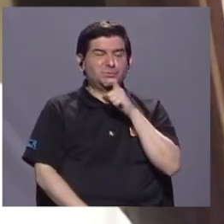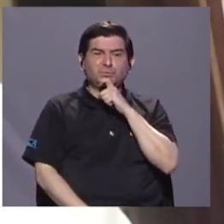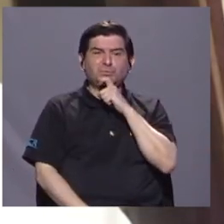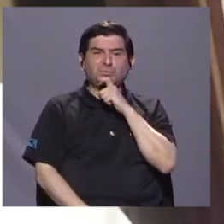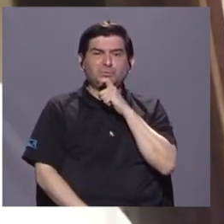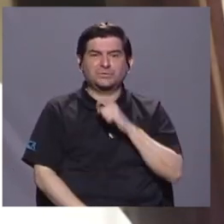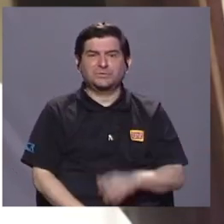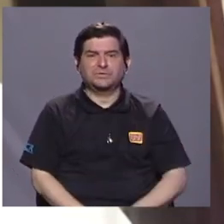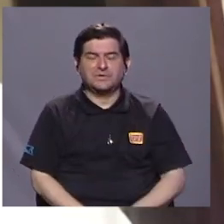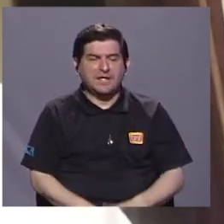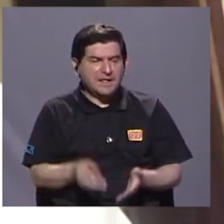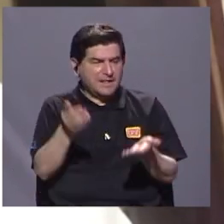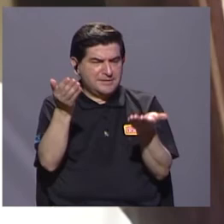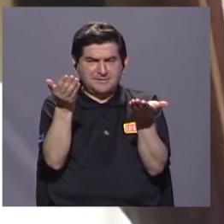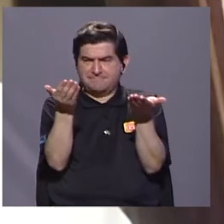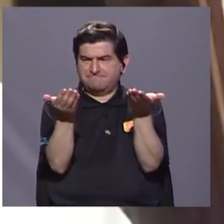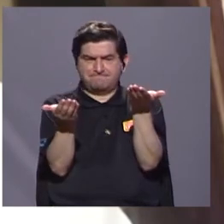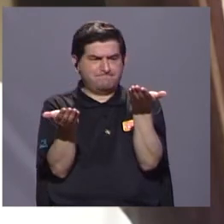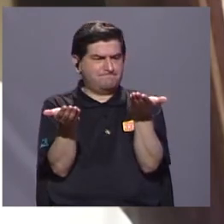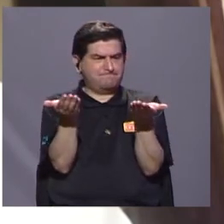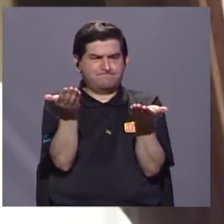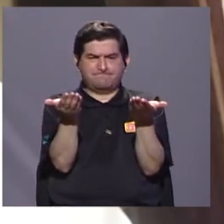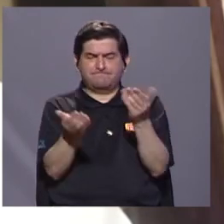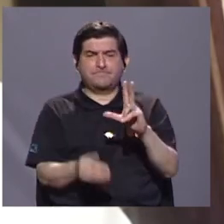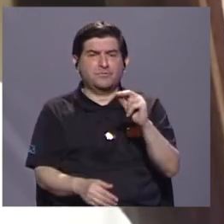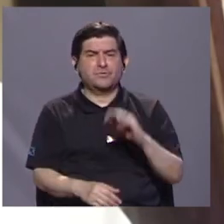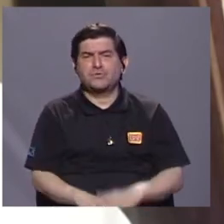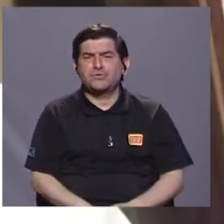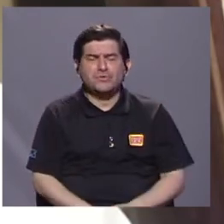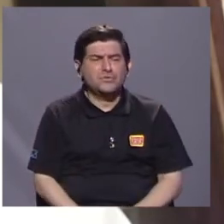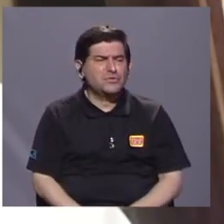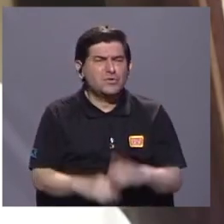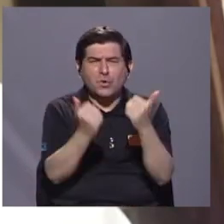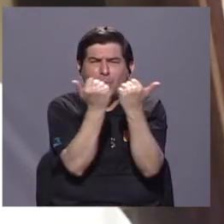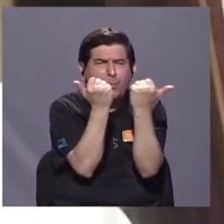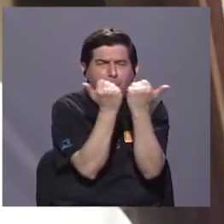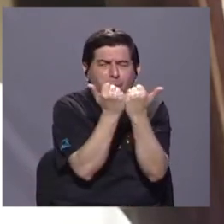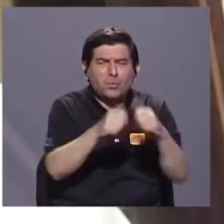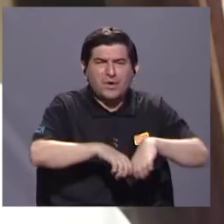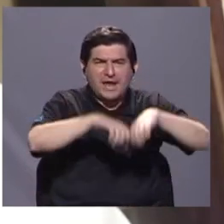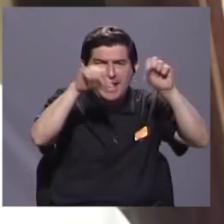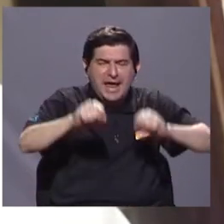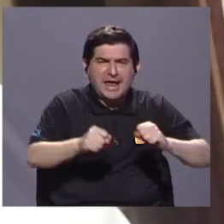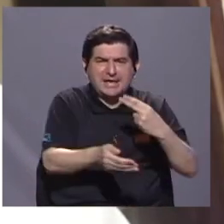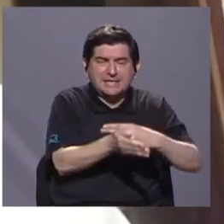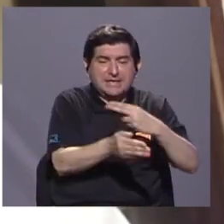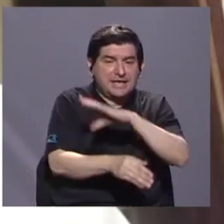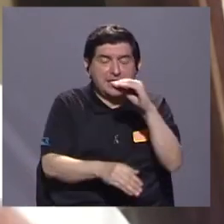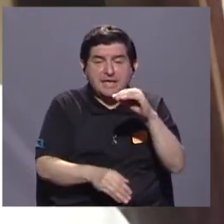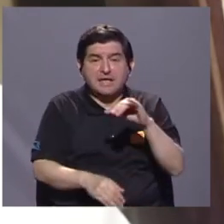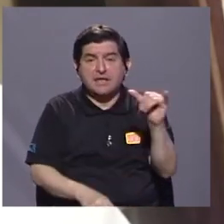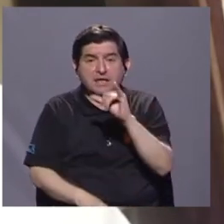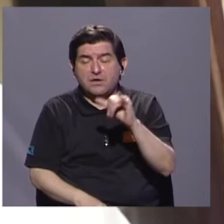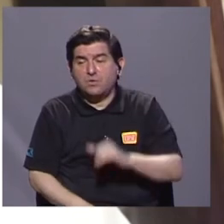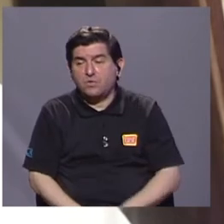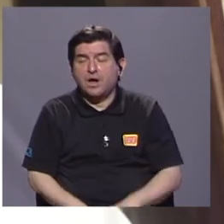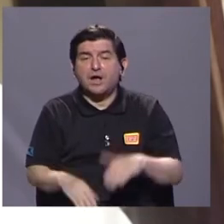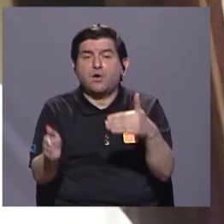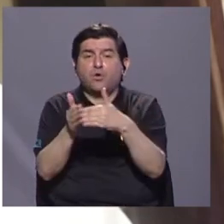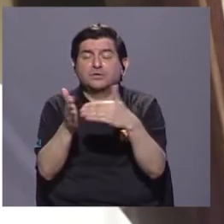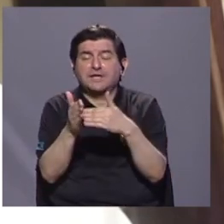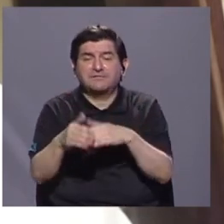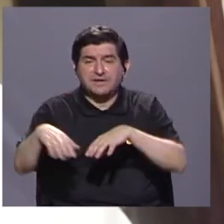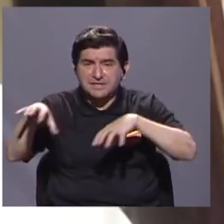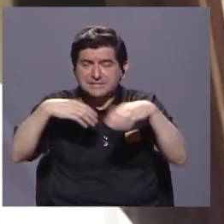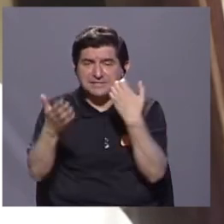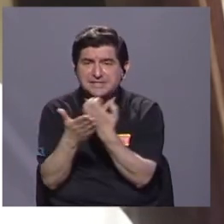sobre la balanza que tiene que tenerse para no saturar los sistemas hospitalarios y la balanza que tiene que tener para reactivar la